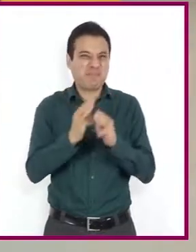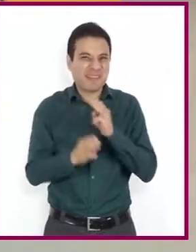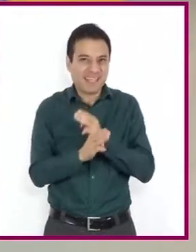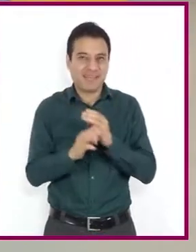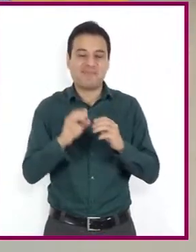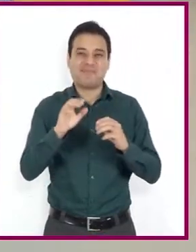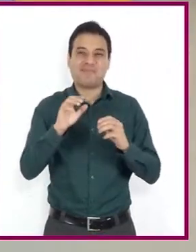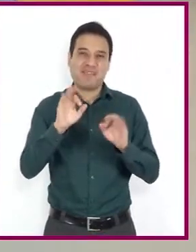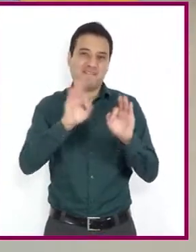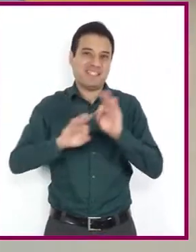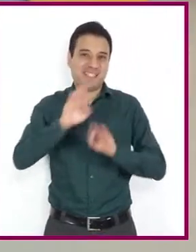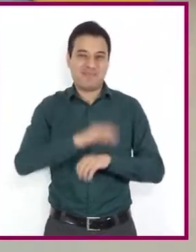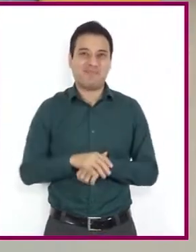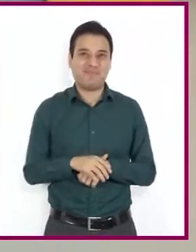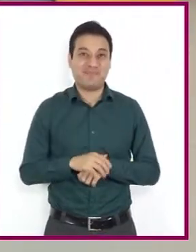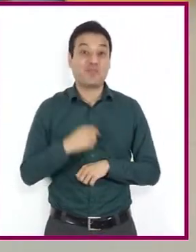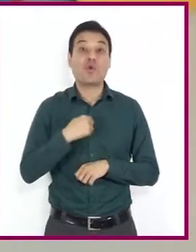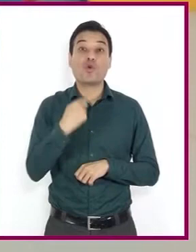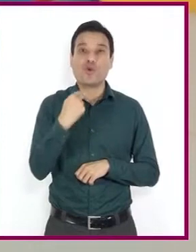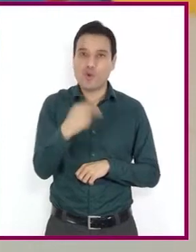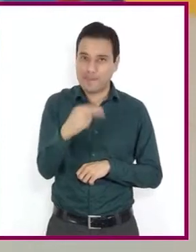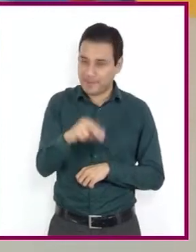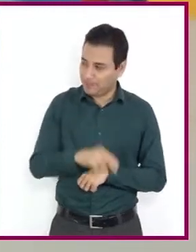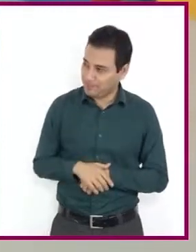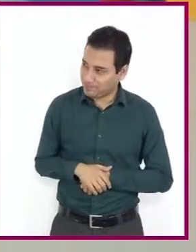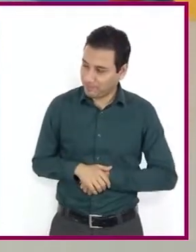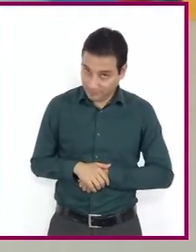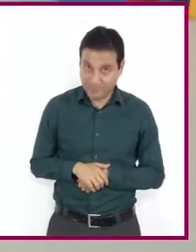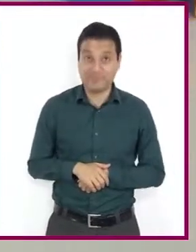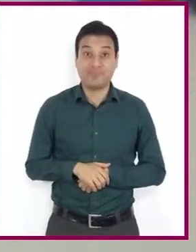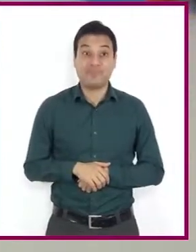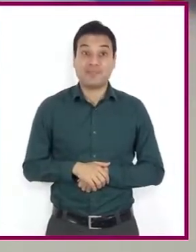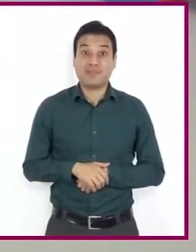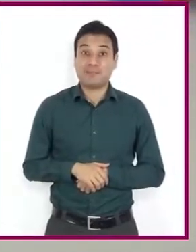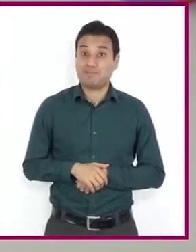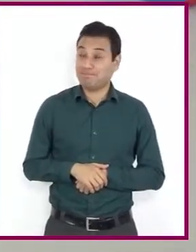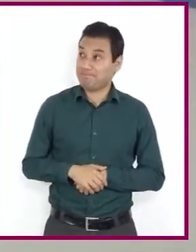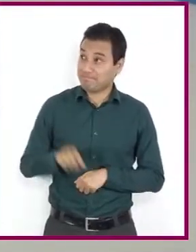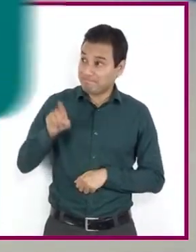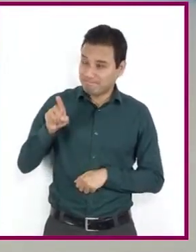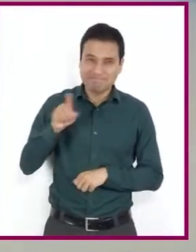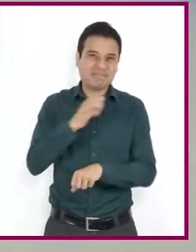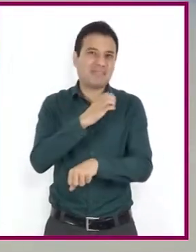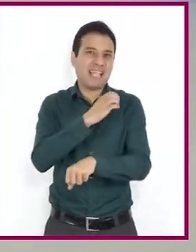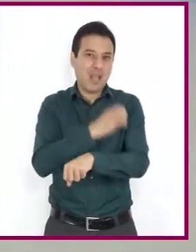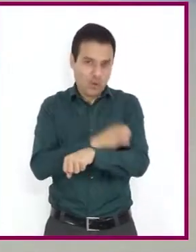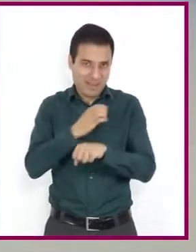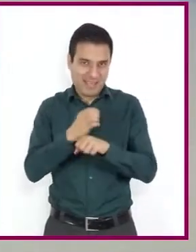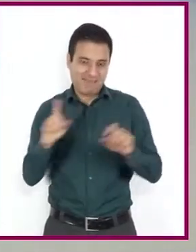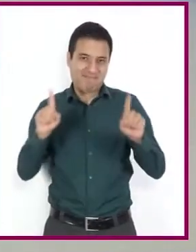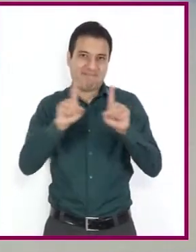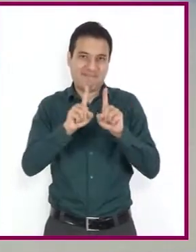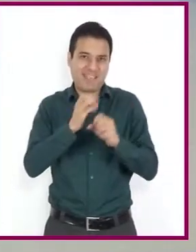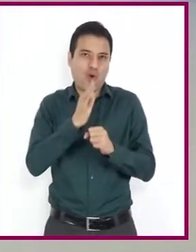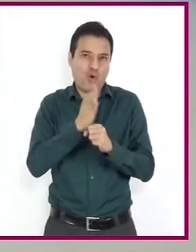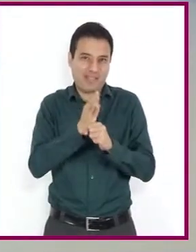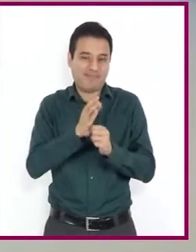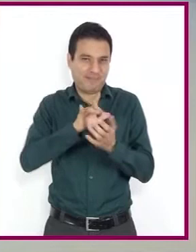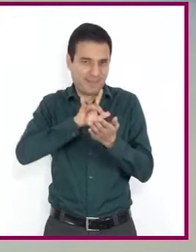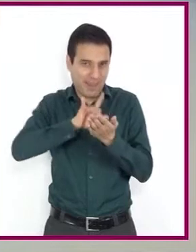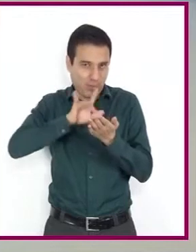Ciencias Física. Mi nombre es Leslie Mendívil y junto con Enrique Rodal los estaremos acompañando en estas sesiones en las